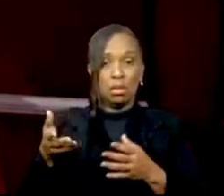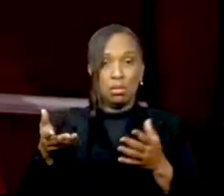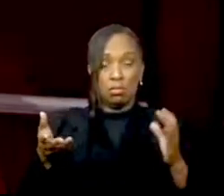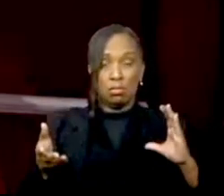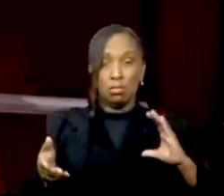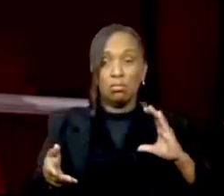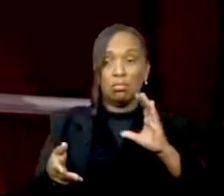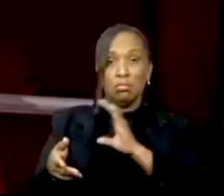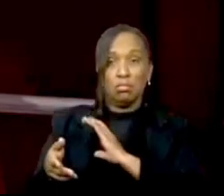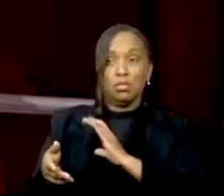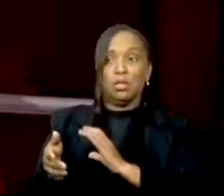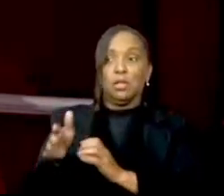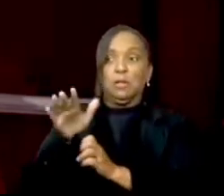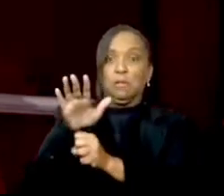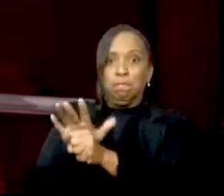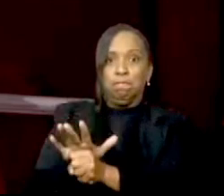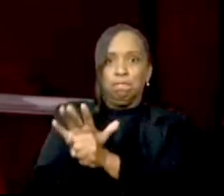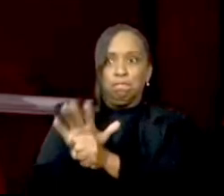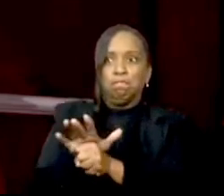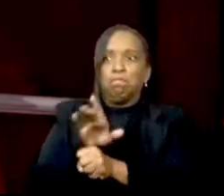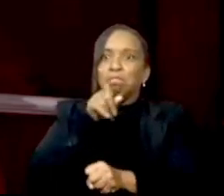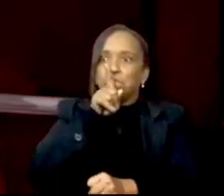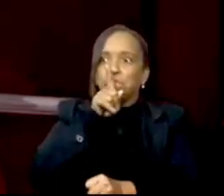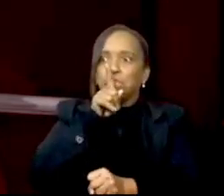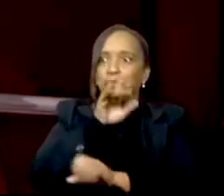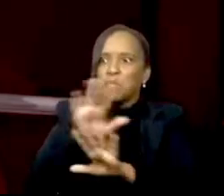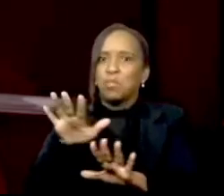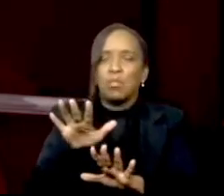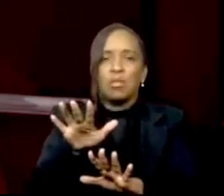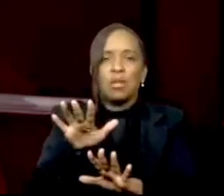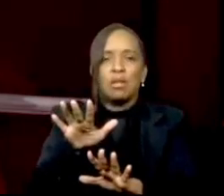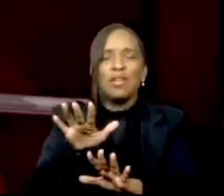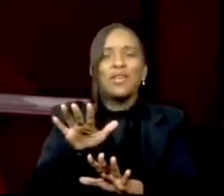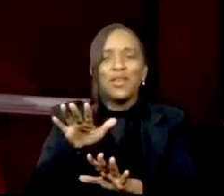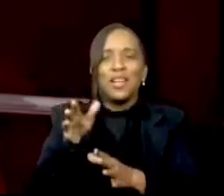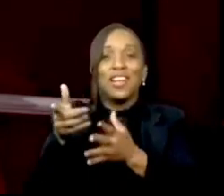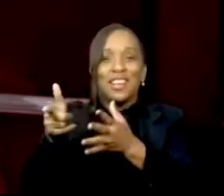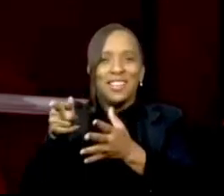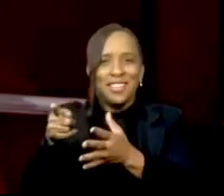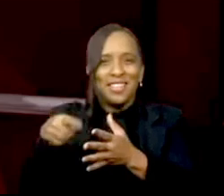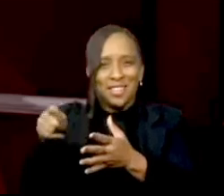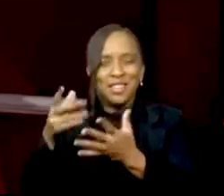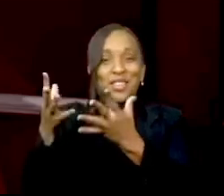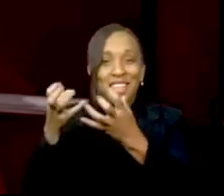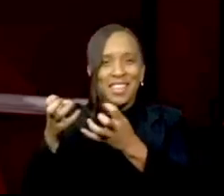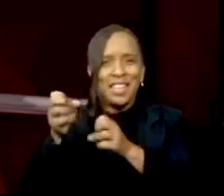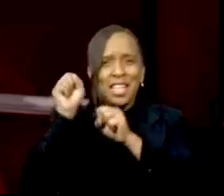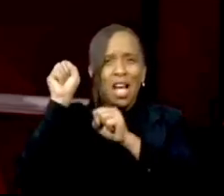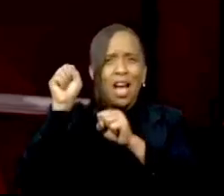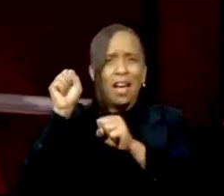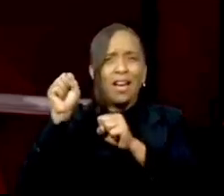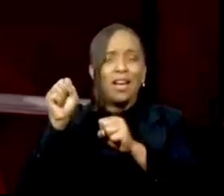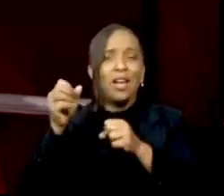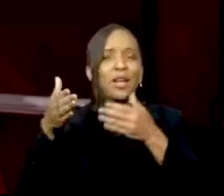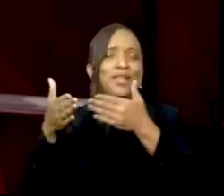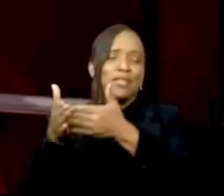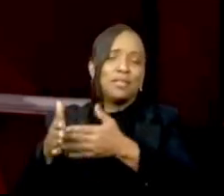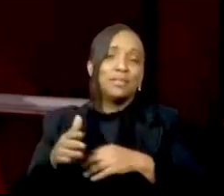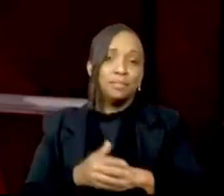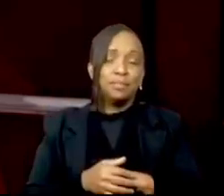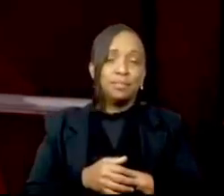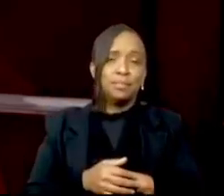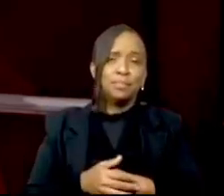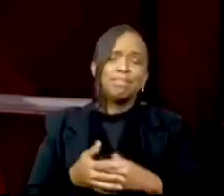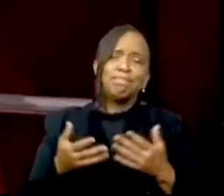ha costado mucho sacrificio desde nuestra fundación desde Duarte y su